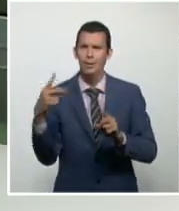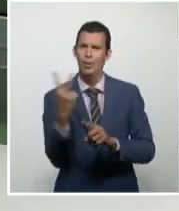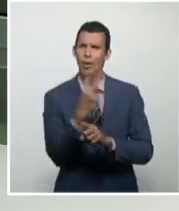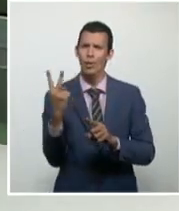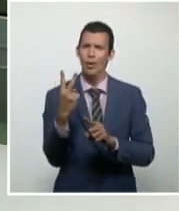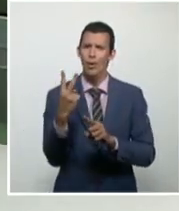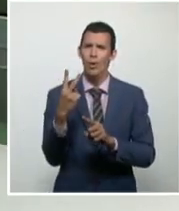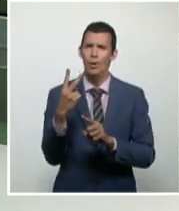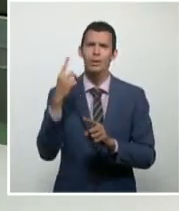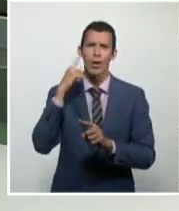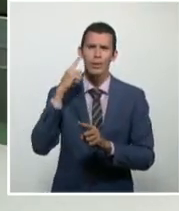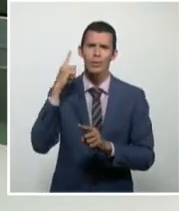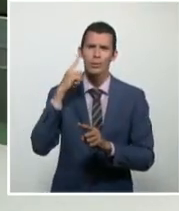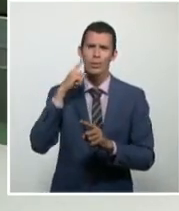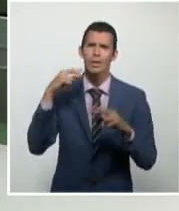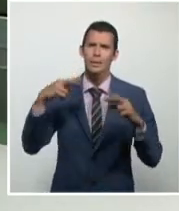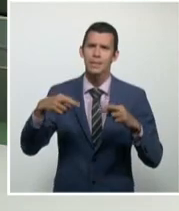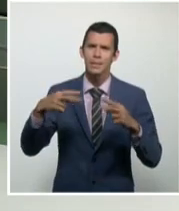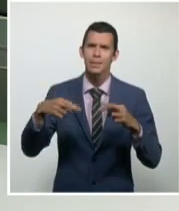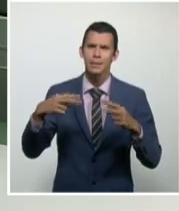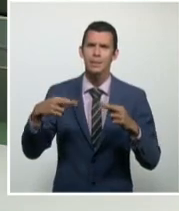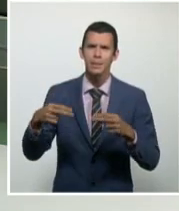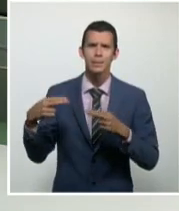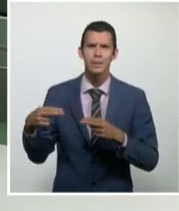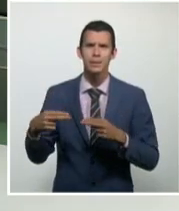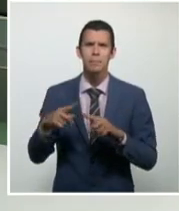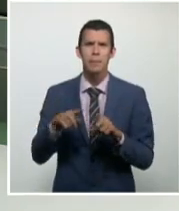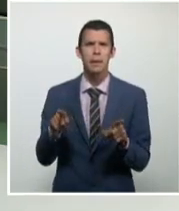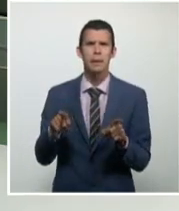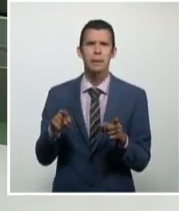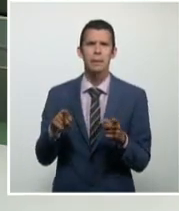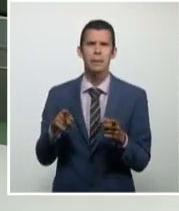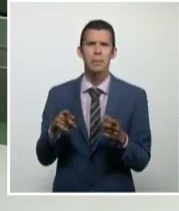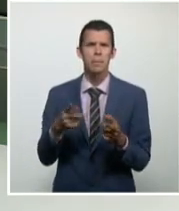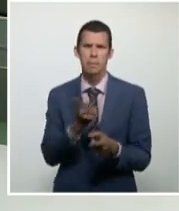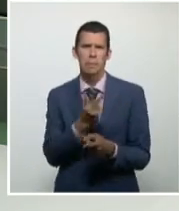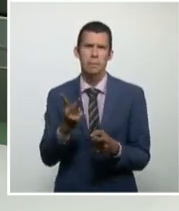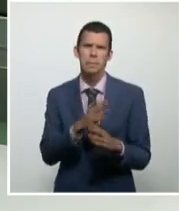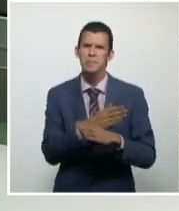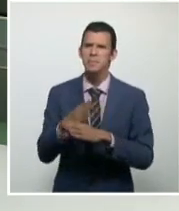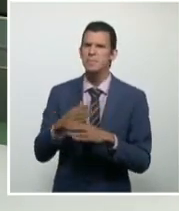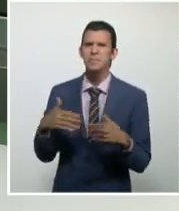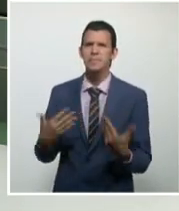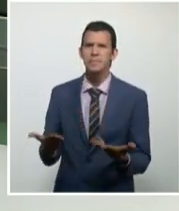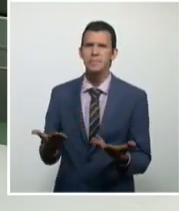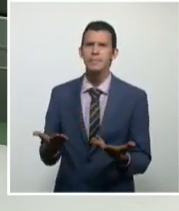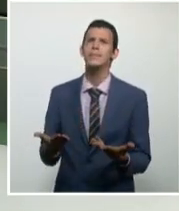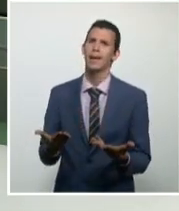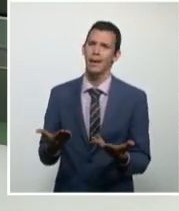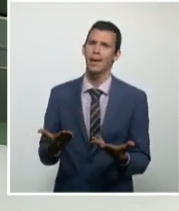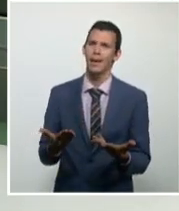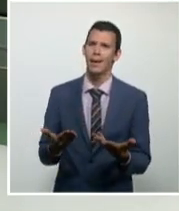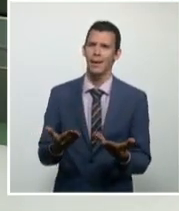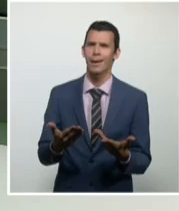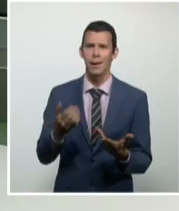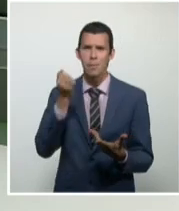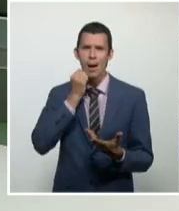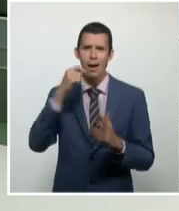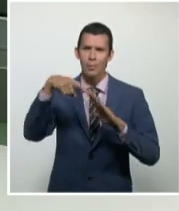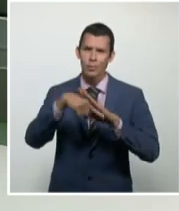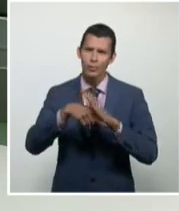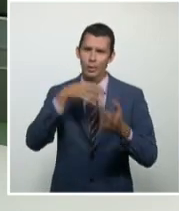situación epidemiológica pero en qué consiste en cada una de estas pruebas por eso alcance desde el laboratorio de